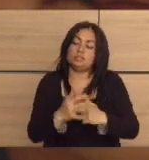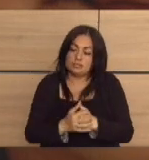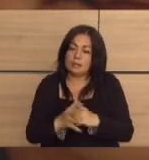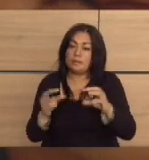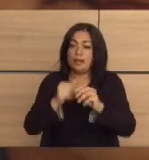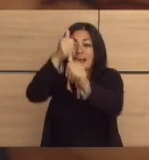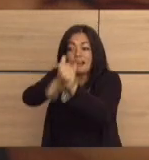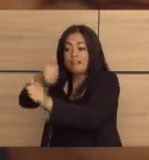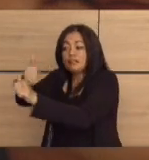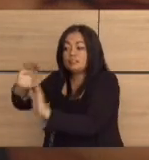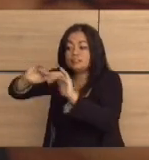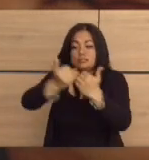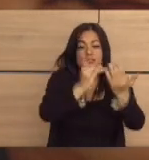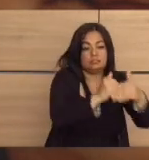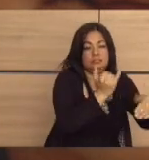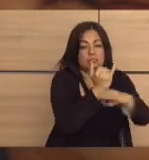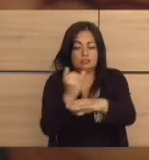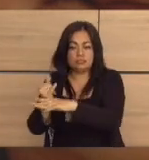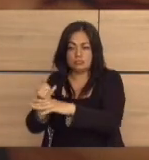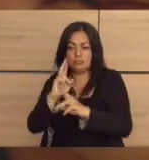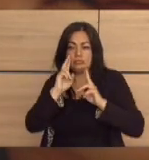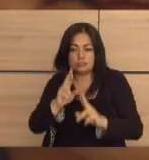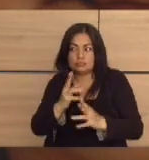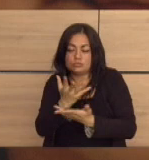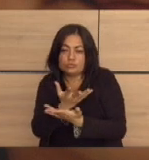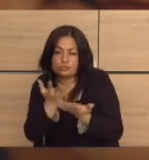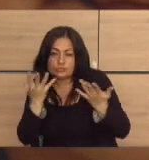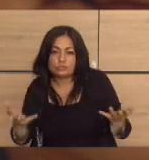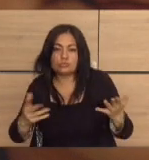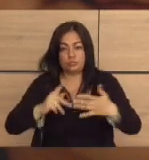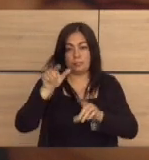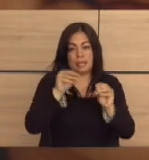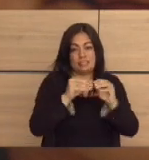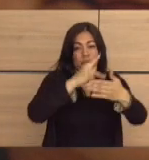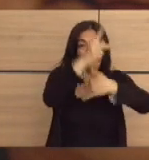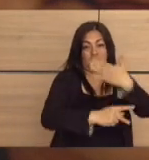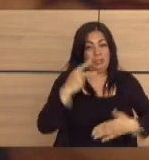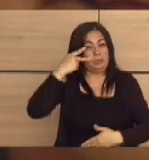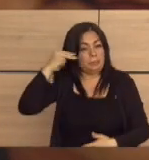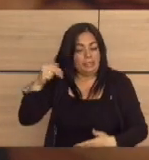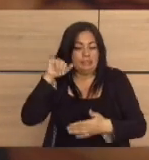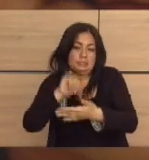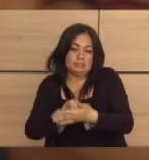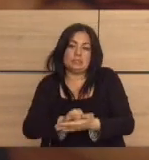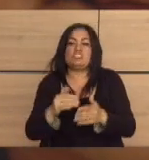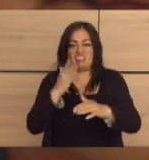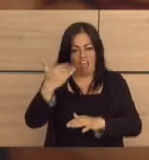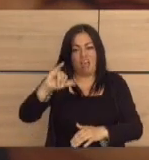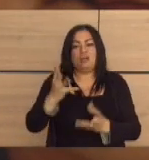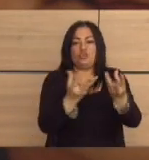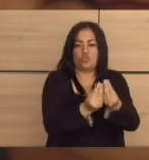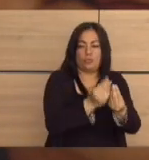de cada institución educativa con respecto a su PEI. Hemos adelantado ya varios talleres con la Red de Docentes de Ciencias